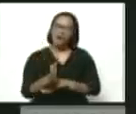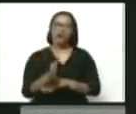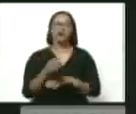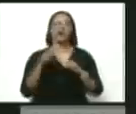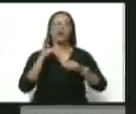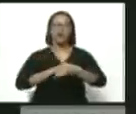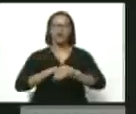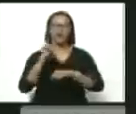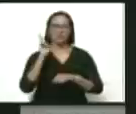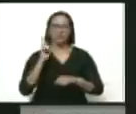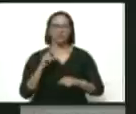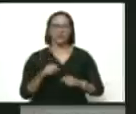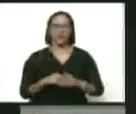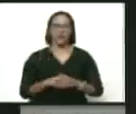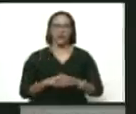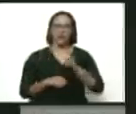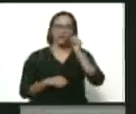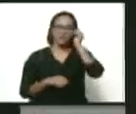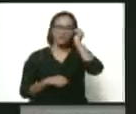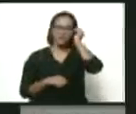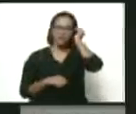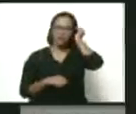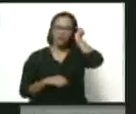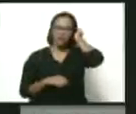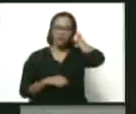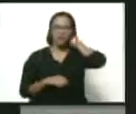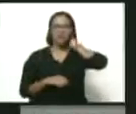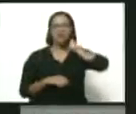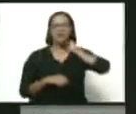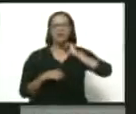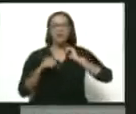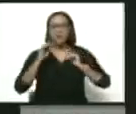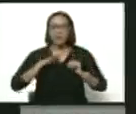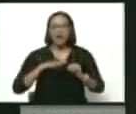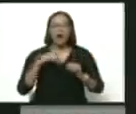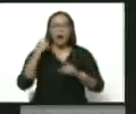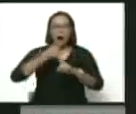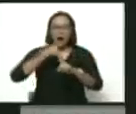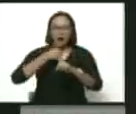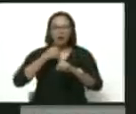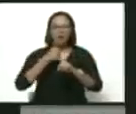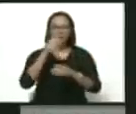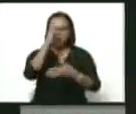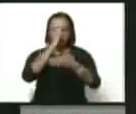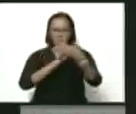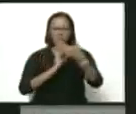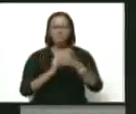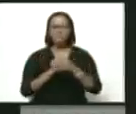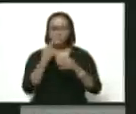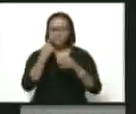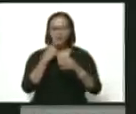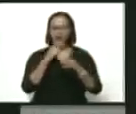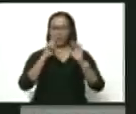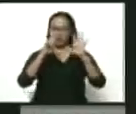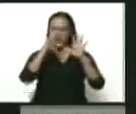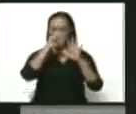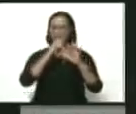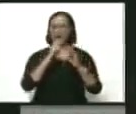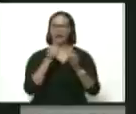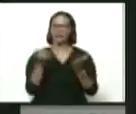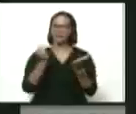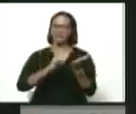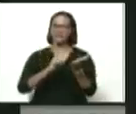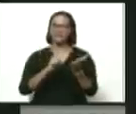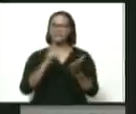Venezuela. Así que bueno, estamos en una batalla bonita y fíjate, en los 8 años del programa con el